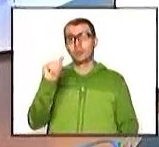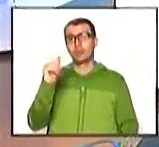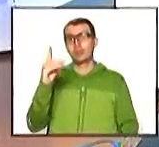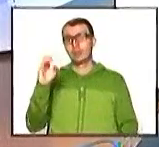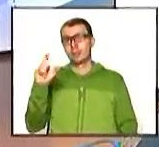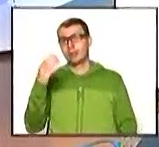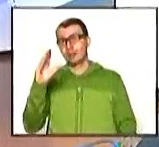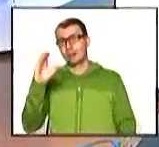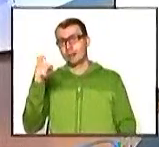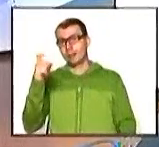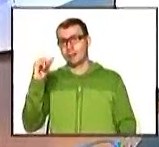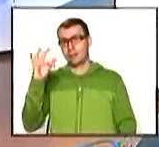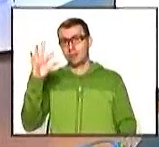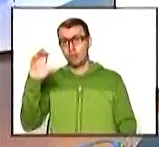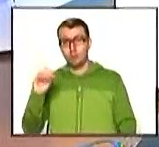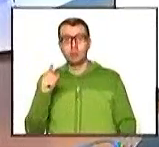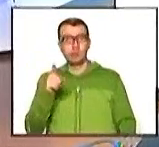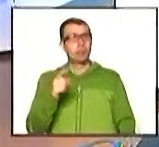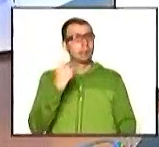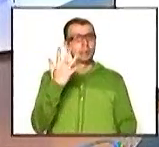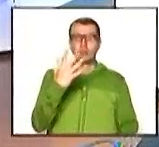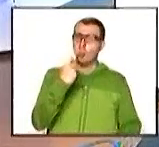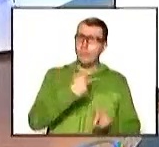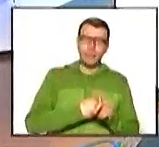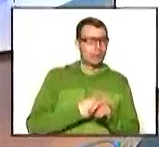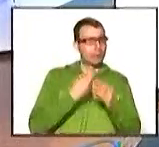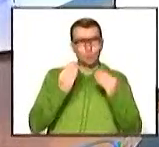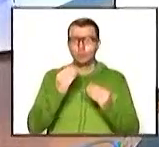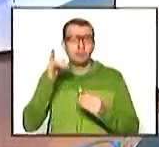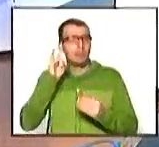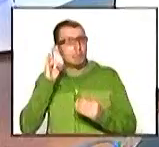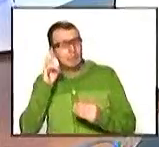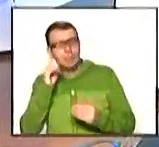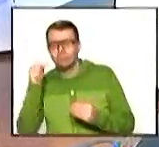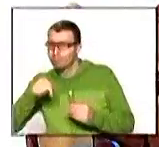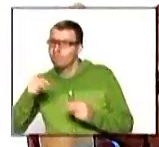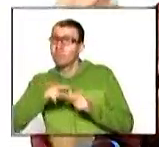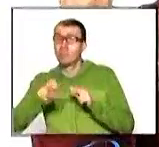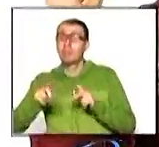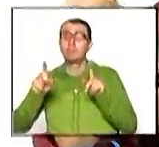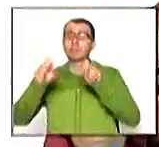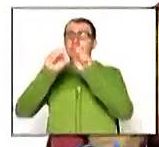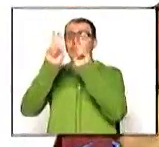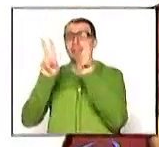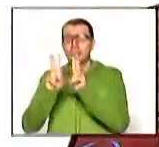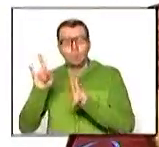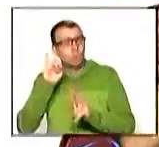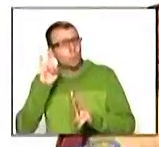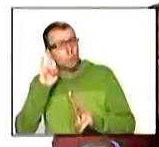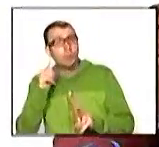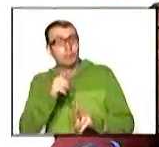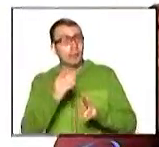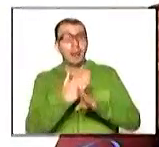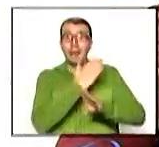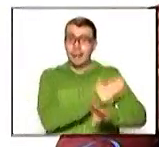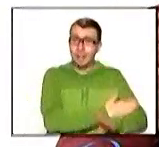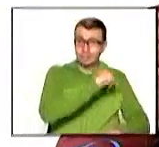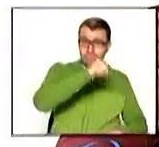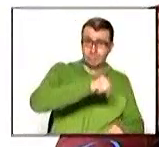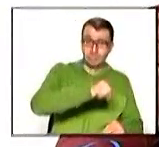tuvo mucha audiencia en Manizales especialmente y en algunas personas por internet, programa que hacíamos aquí